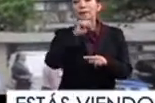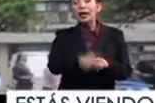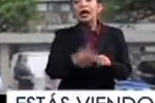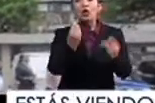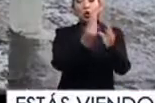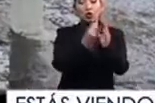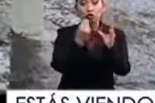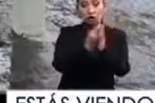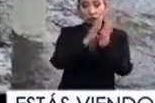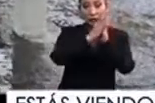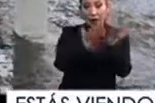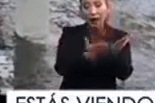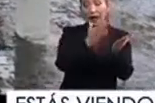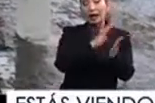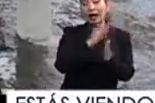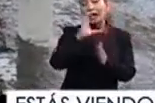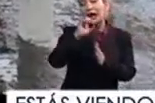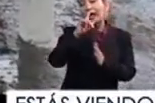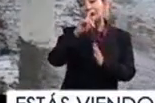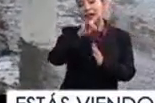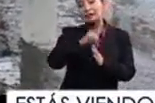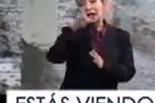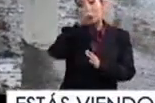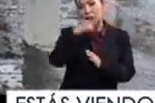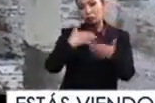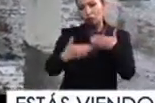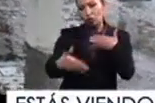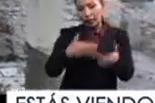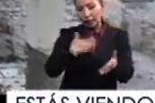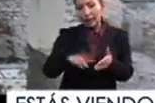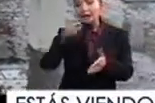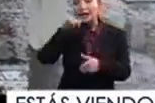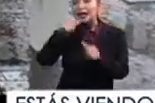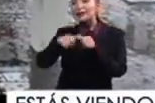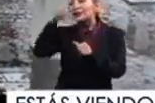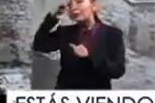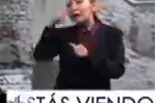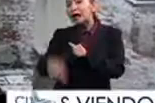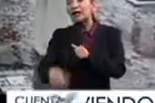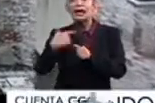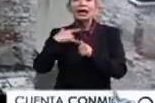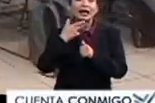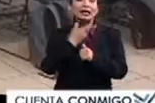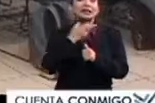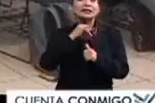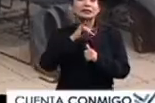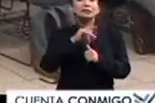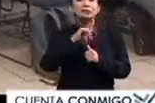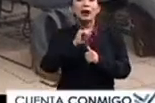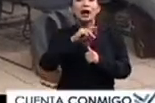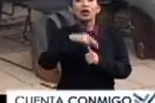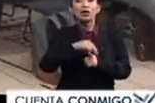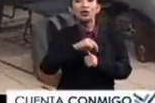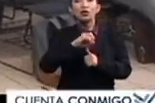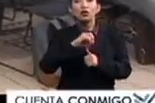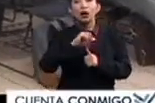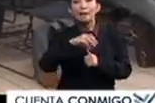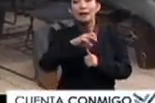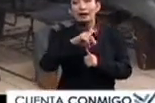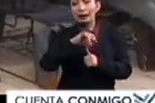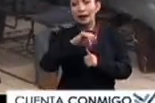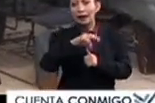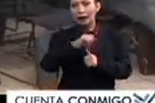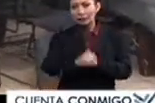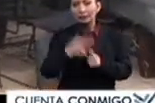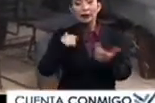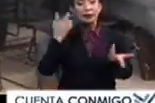impartido cursos de literaturas clásicas, de las lenguas modernas, letras mexicanas e hispanoamericanas. Reconocida como